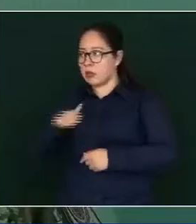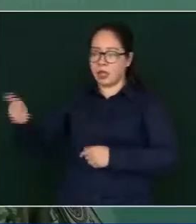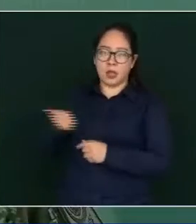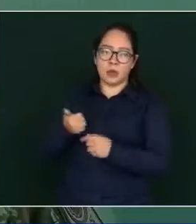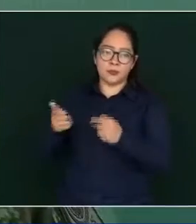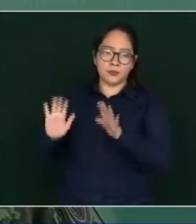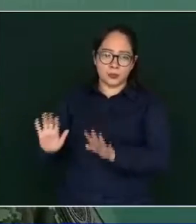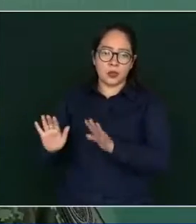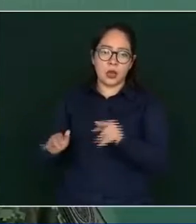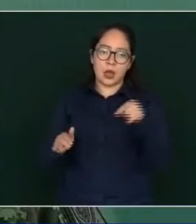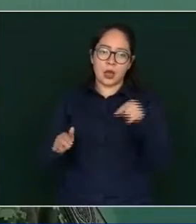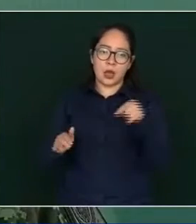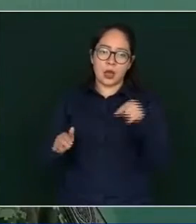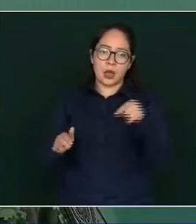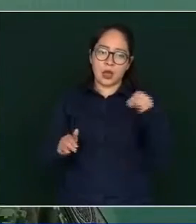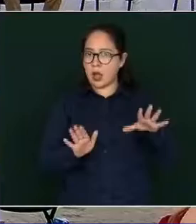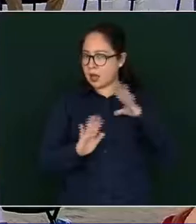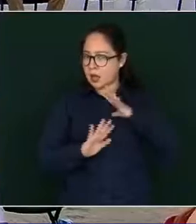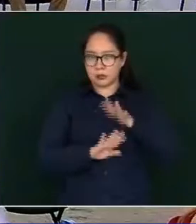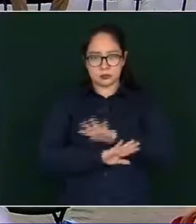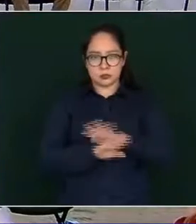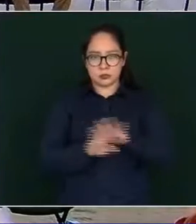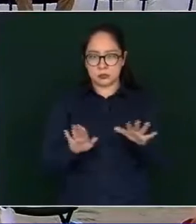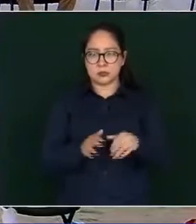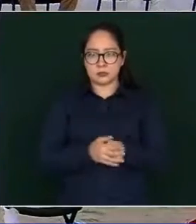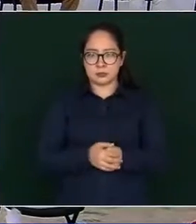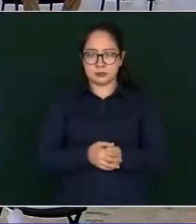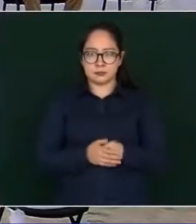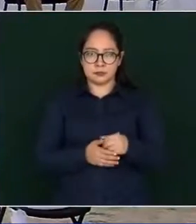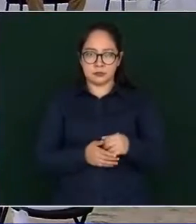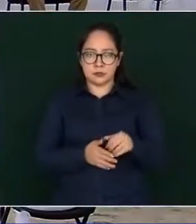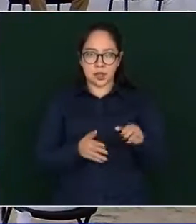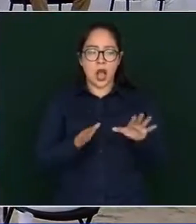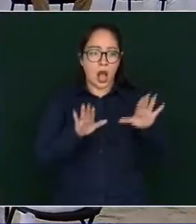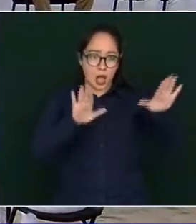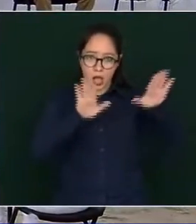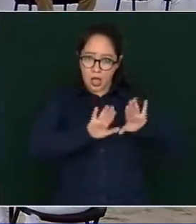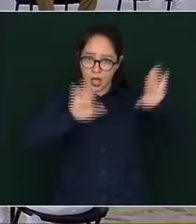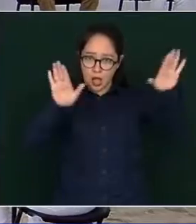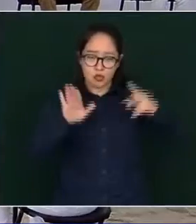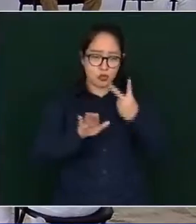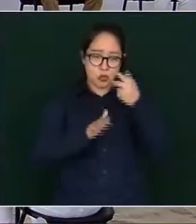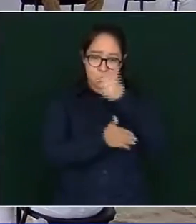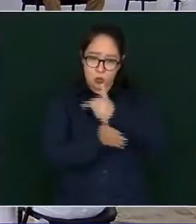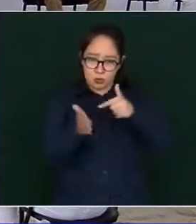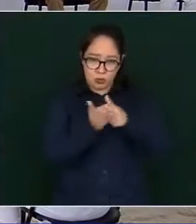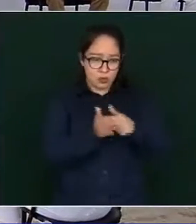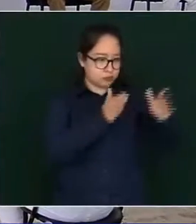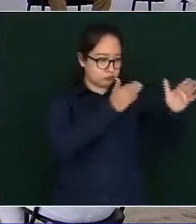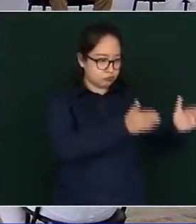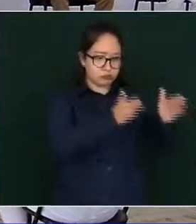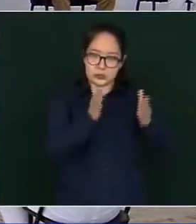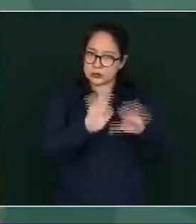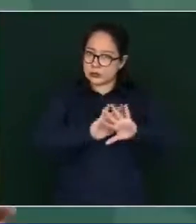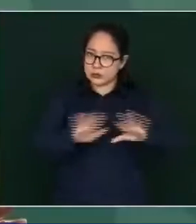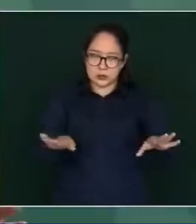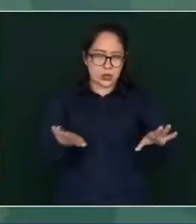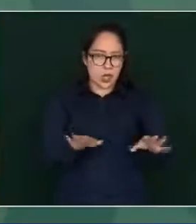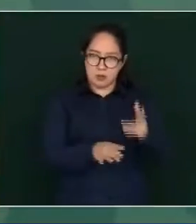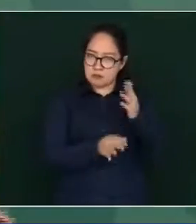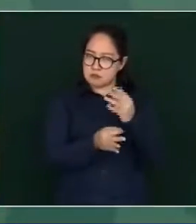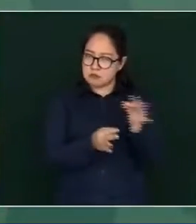está o cuentan el aeropuerto con dos áreas que ya están también ocupadas